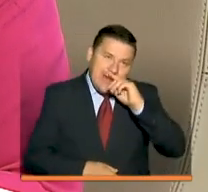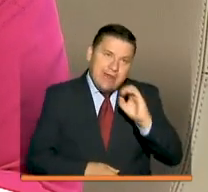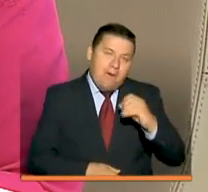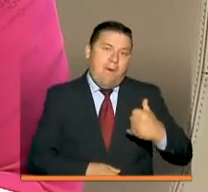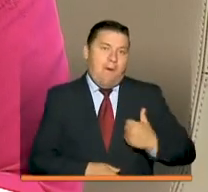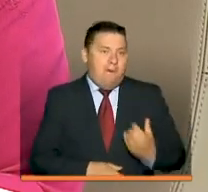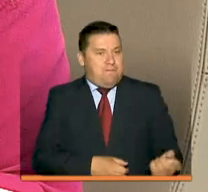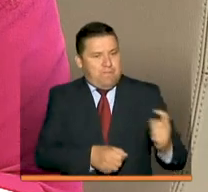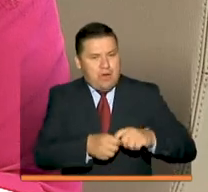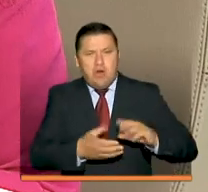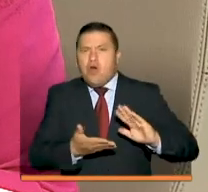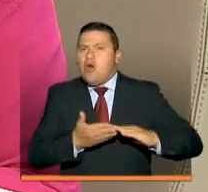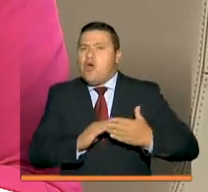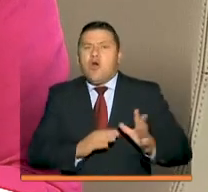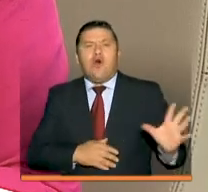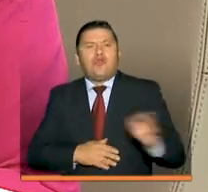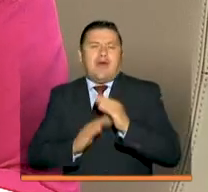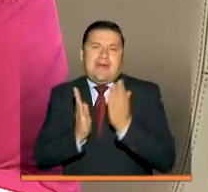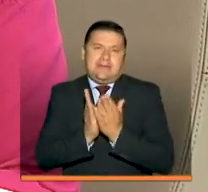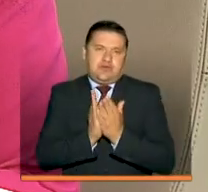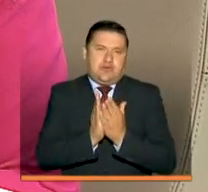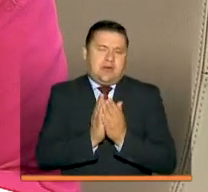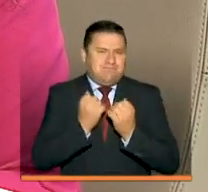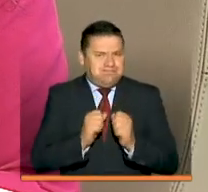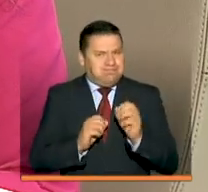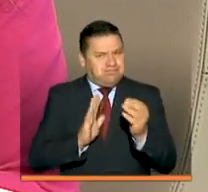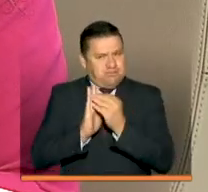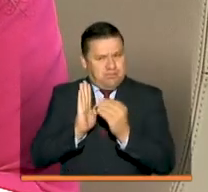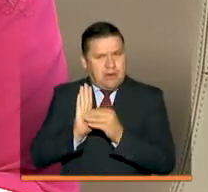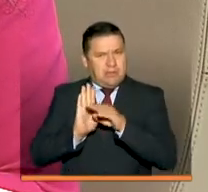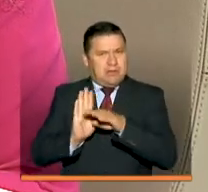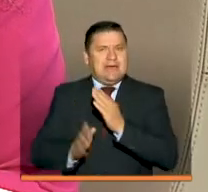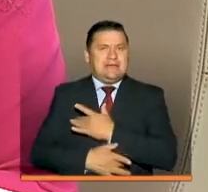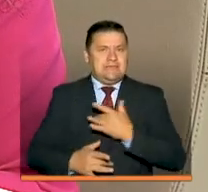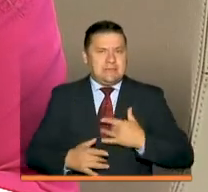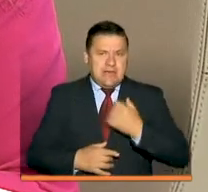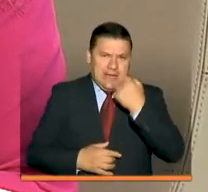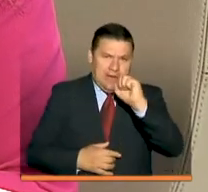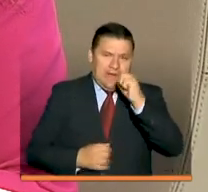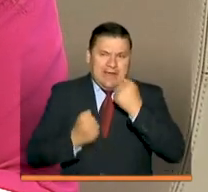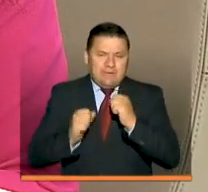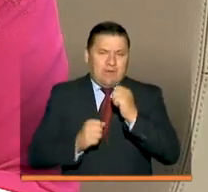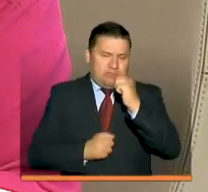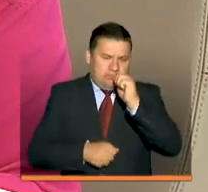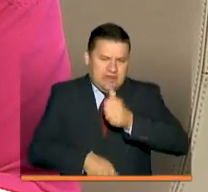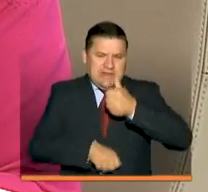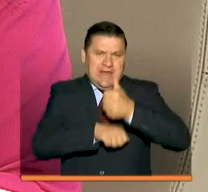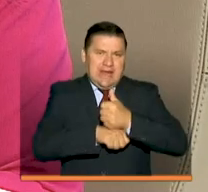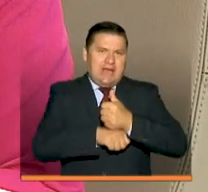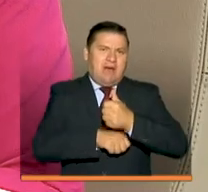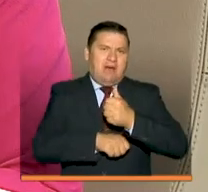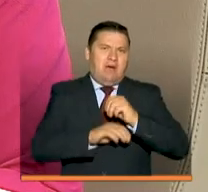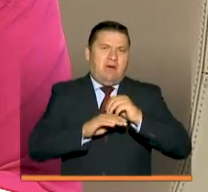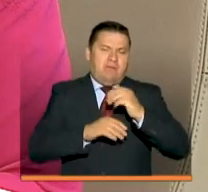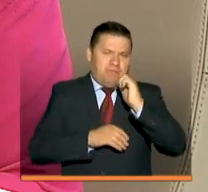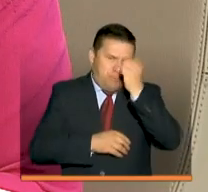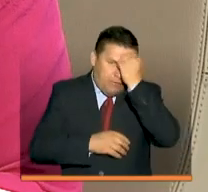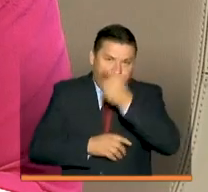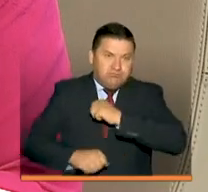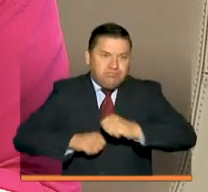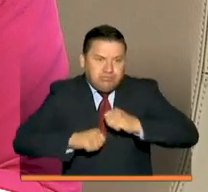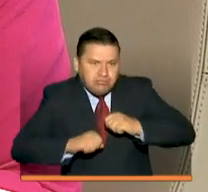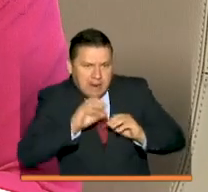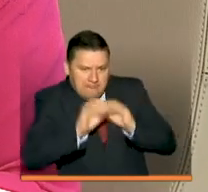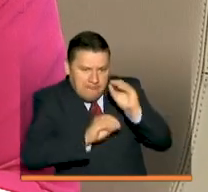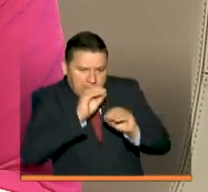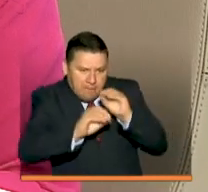sino para toda la comunidad educativa y este esfuerzo tan grande que hacemos por nuestros maestros y los directivos a quienes agradecemos porque son protagonistas